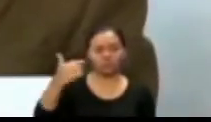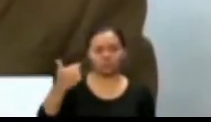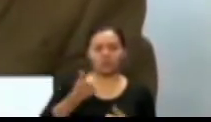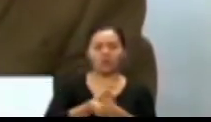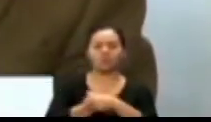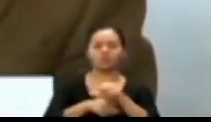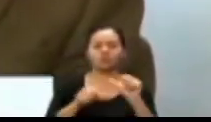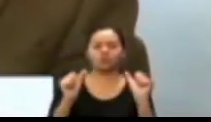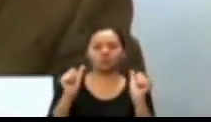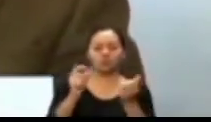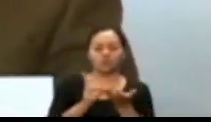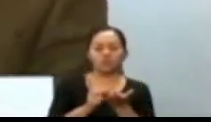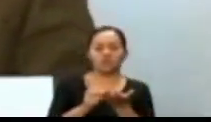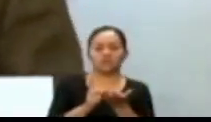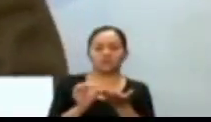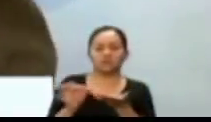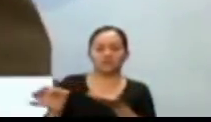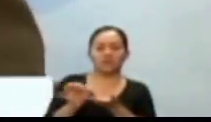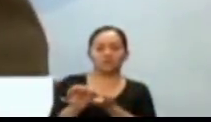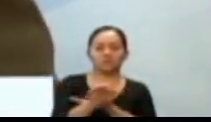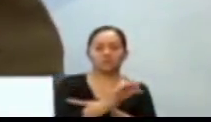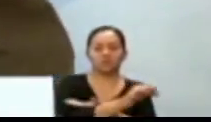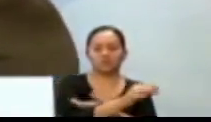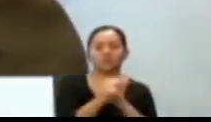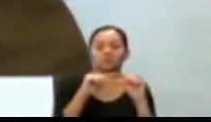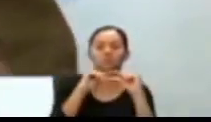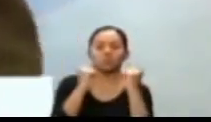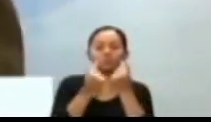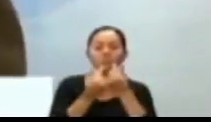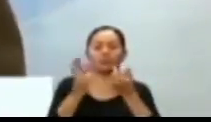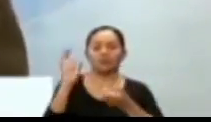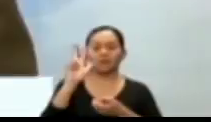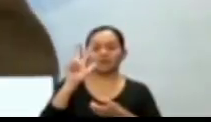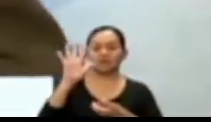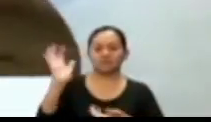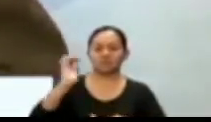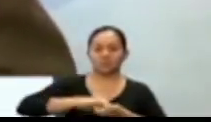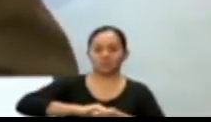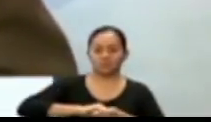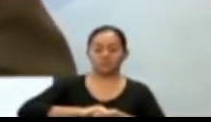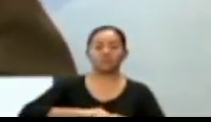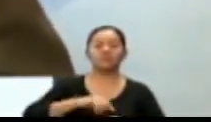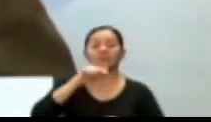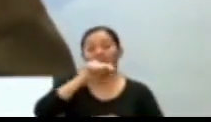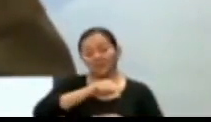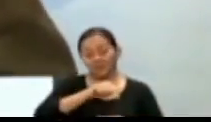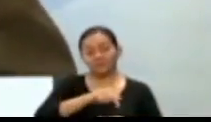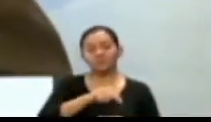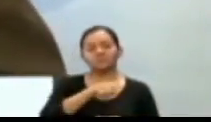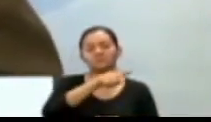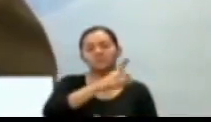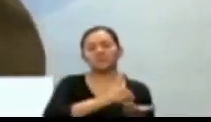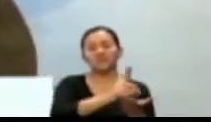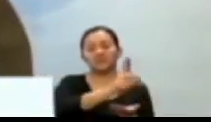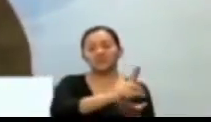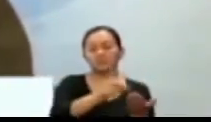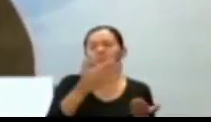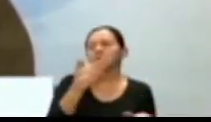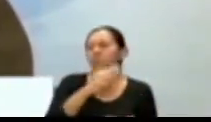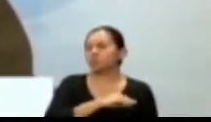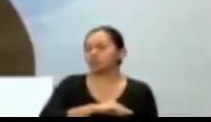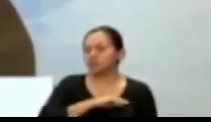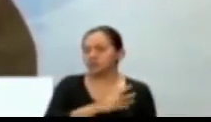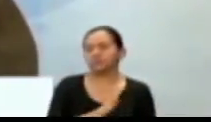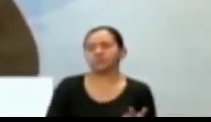autónomos descentralizados que son del movimiento Alianza País. Si a esos gobiernos autónomos descentralizados añadimos los que